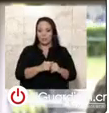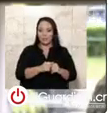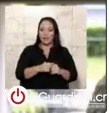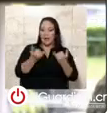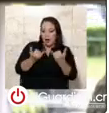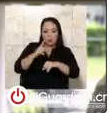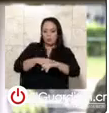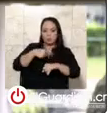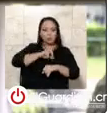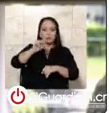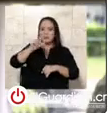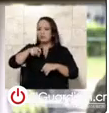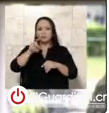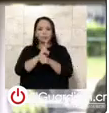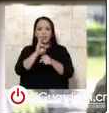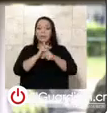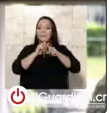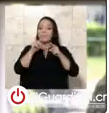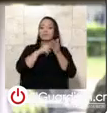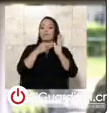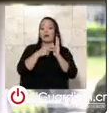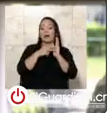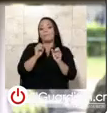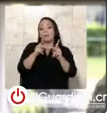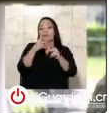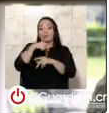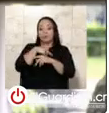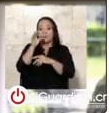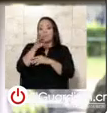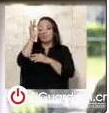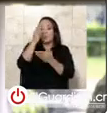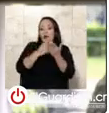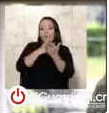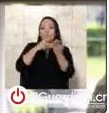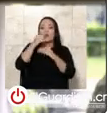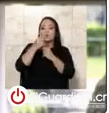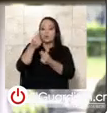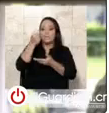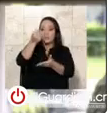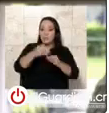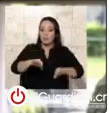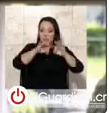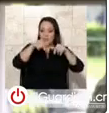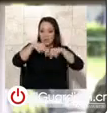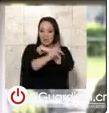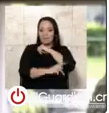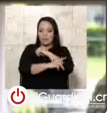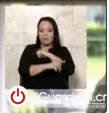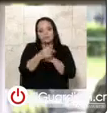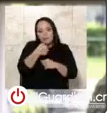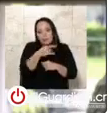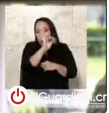tengamos que utilizar, pero que nos permitirían a nosotros, si vamos a afrontar algunos proyectos de inversión importantes en el país, otra